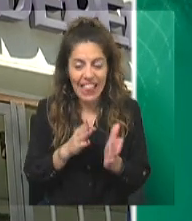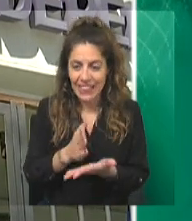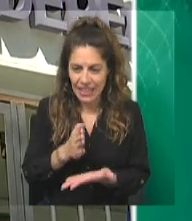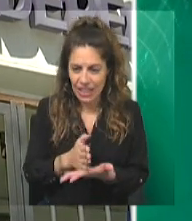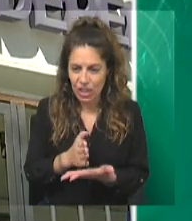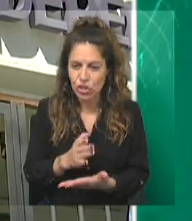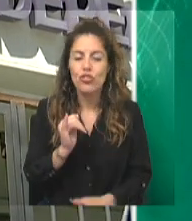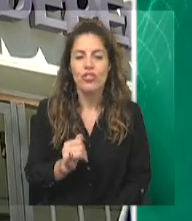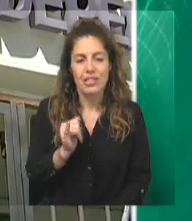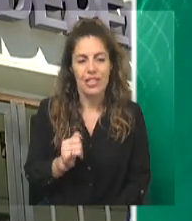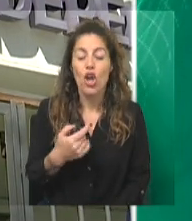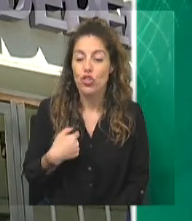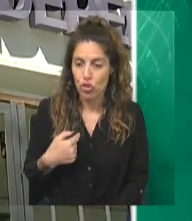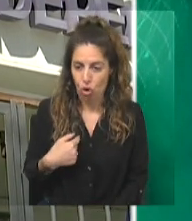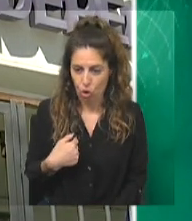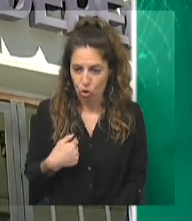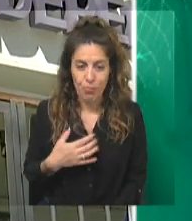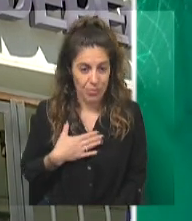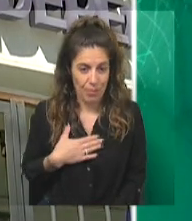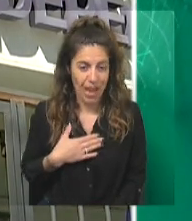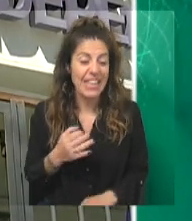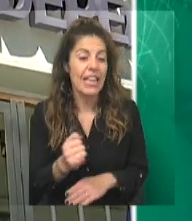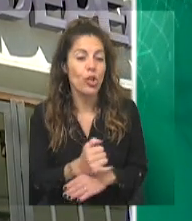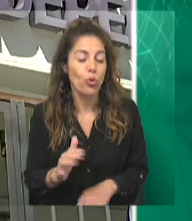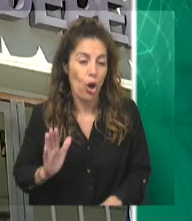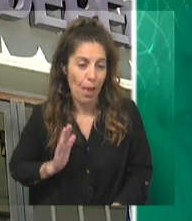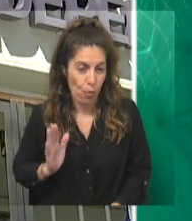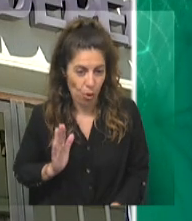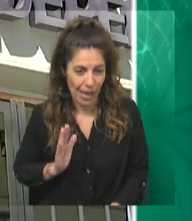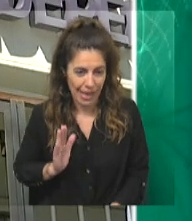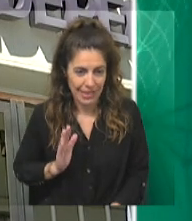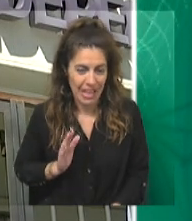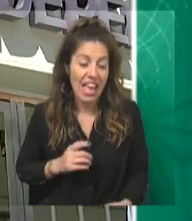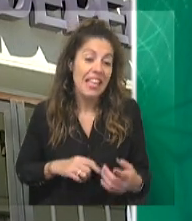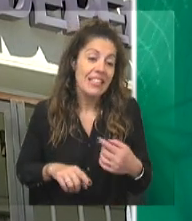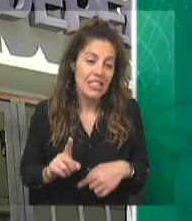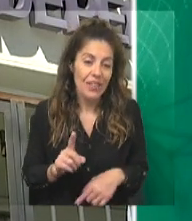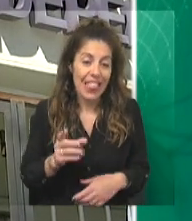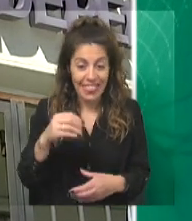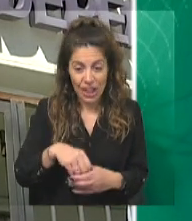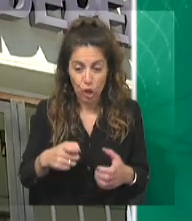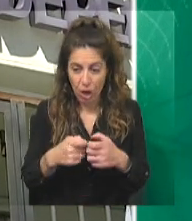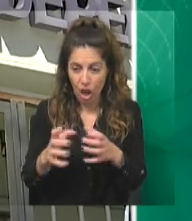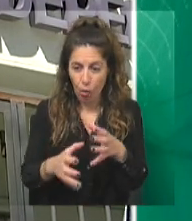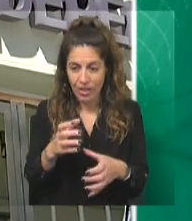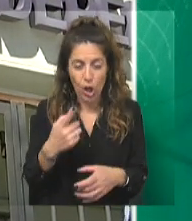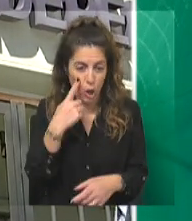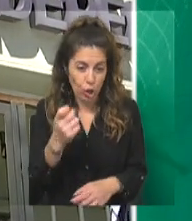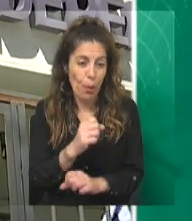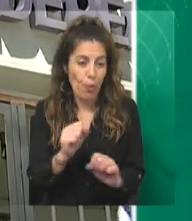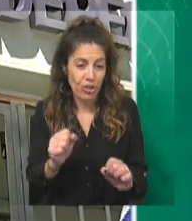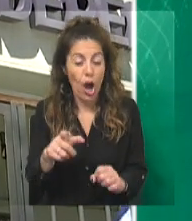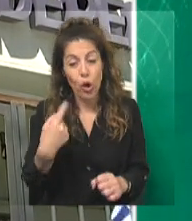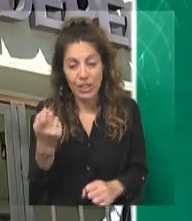eh yo misma en en el instituto de las mujeres Si Bien dentro de la coalición es notorio que podía haber